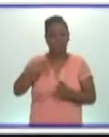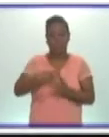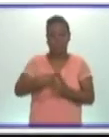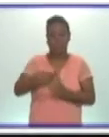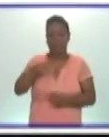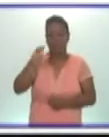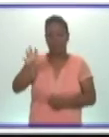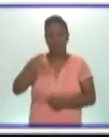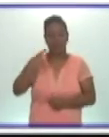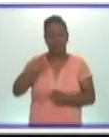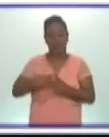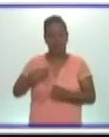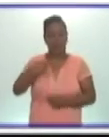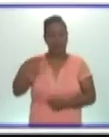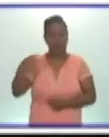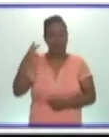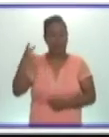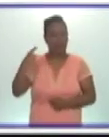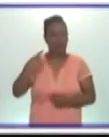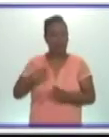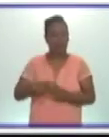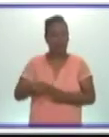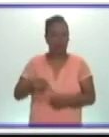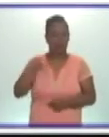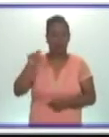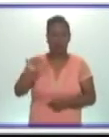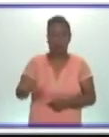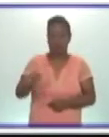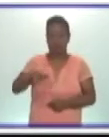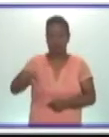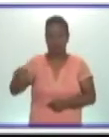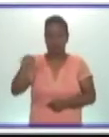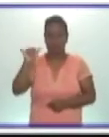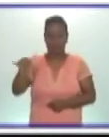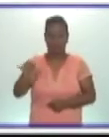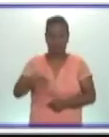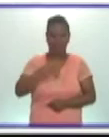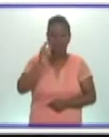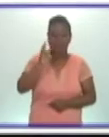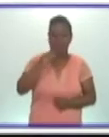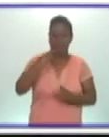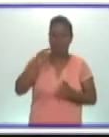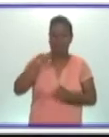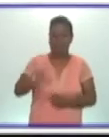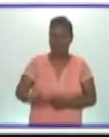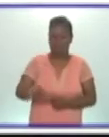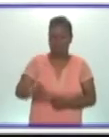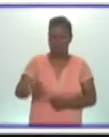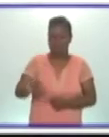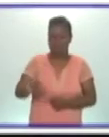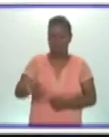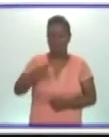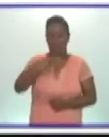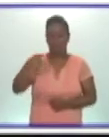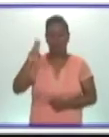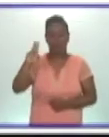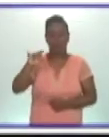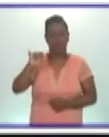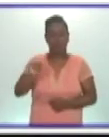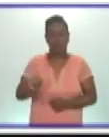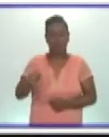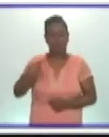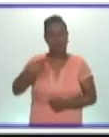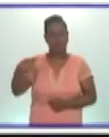y. Menos 3y menos 2y son menos 5y, menos 10y son menos 15y. Por lo tanto, nuestro